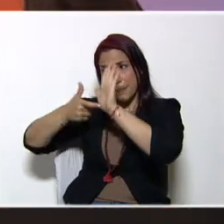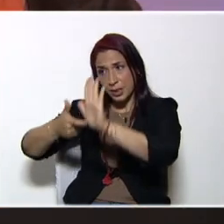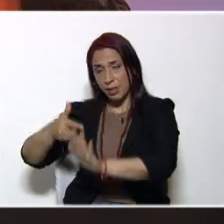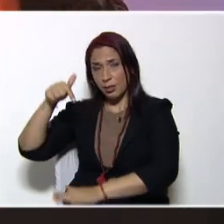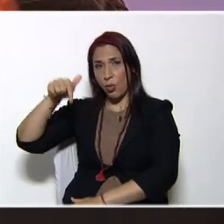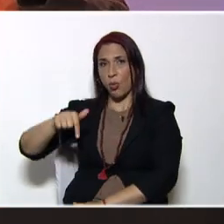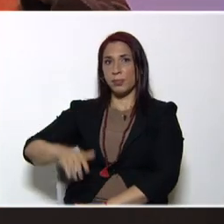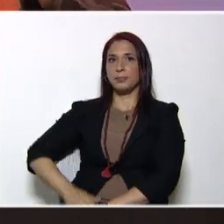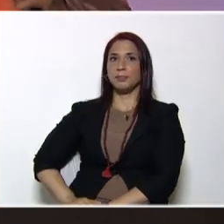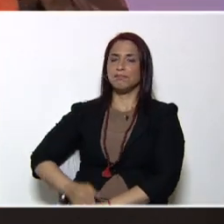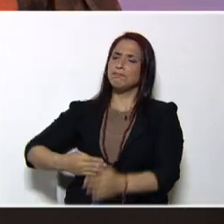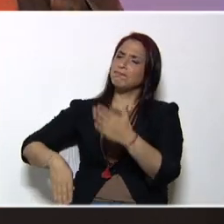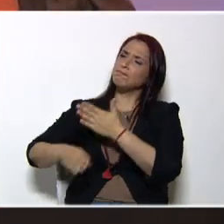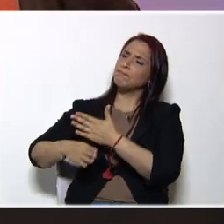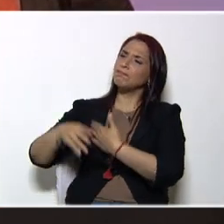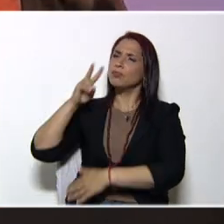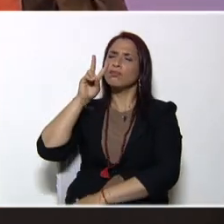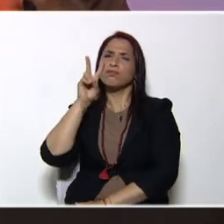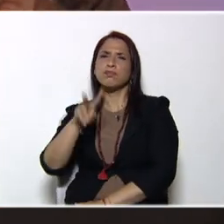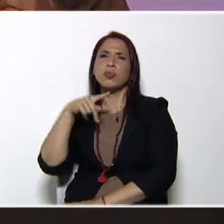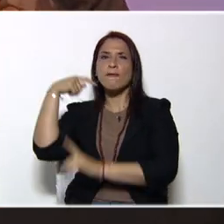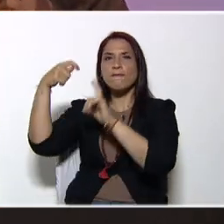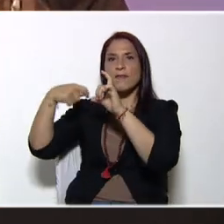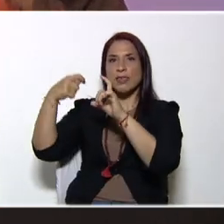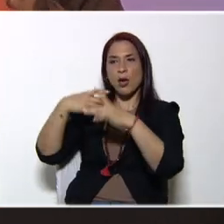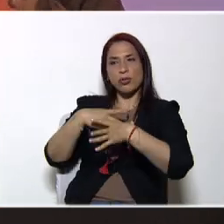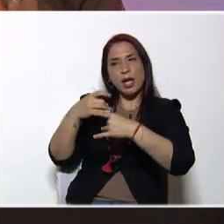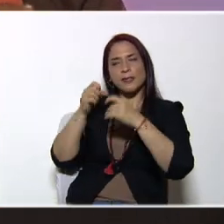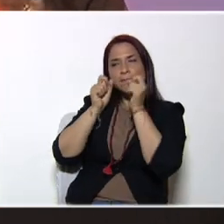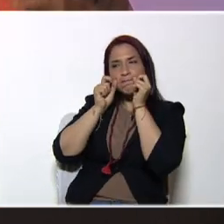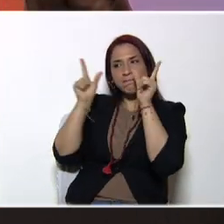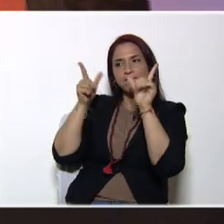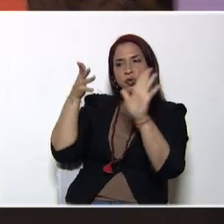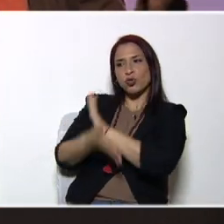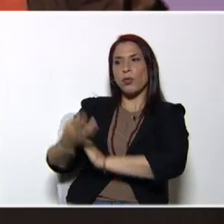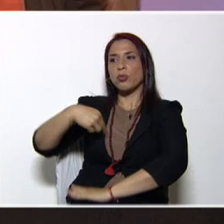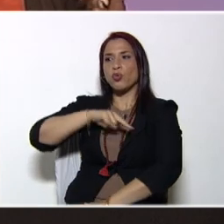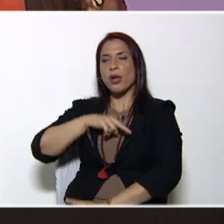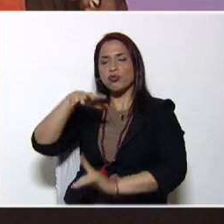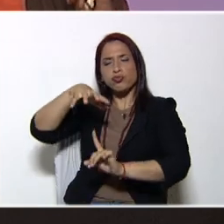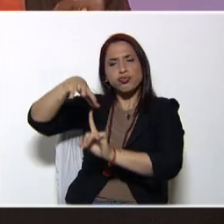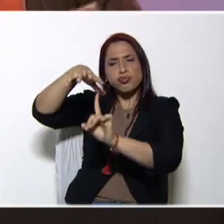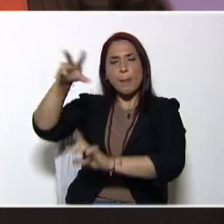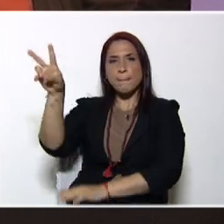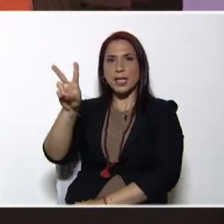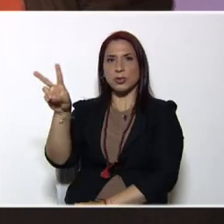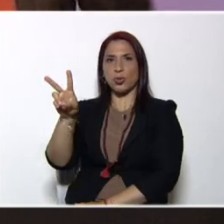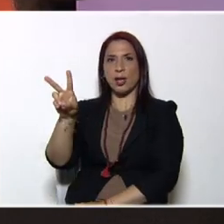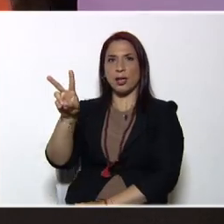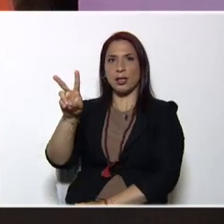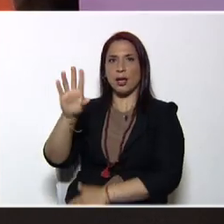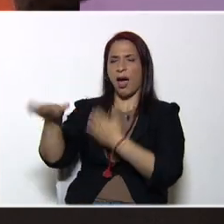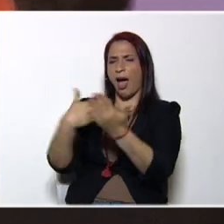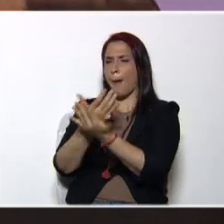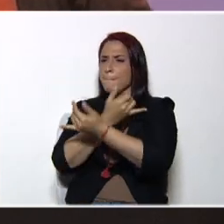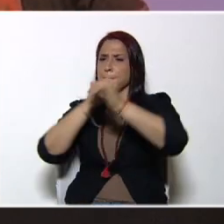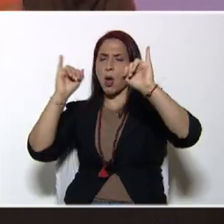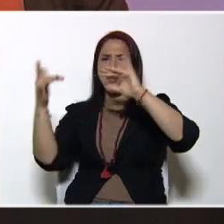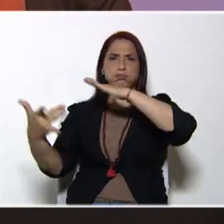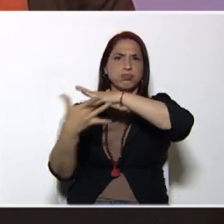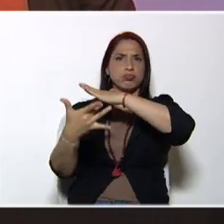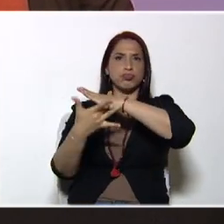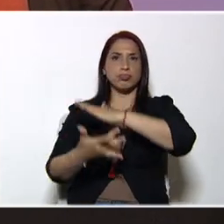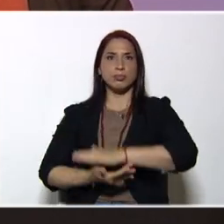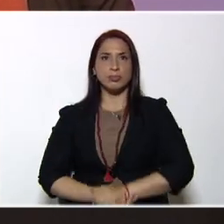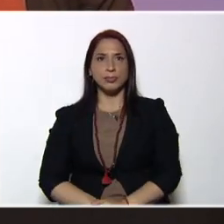hoy, vamos entonces a ver un video interesante sobre nuestros satélites venezolanos hacia la independencia